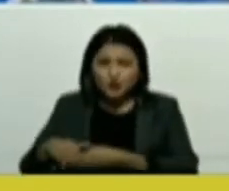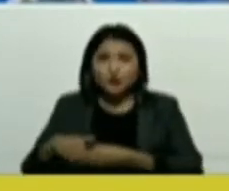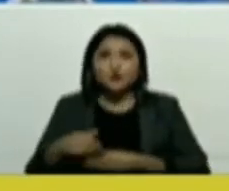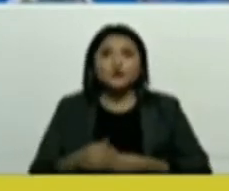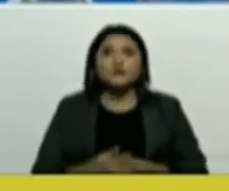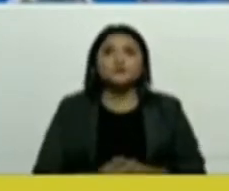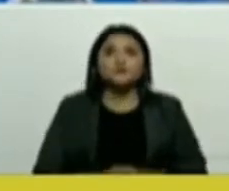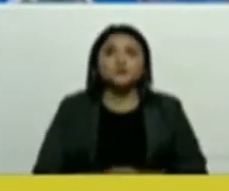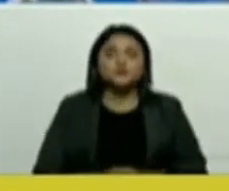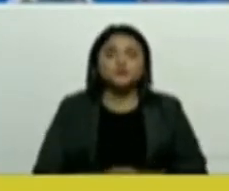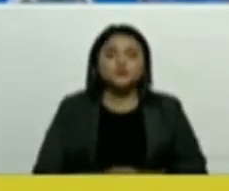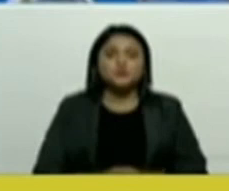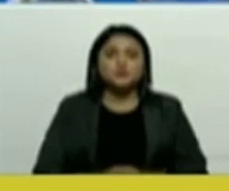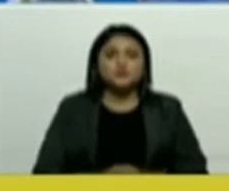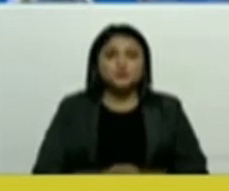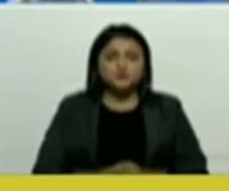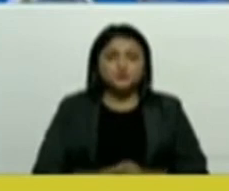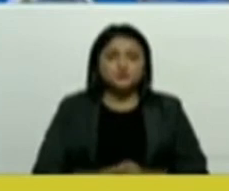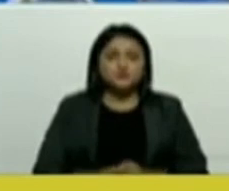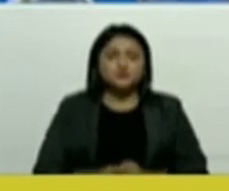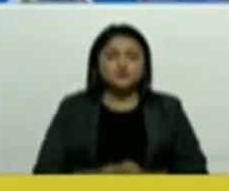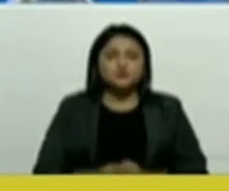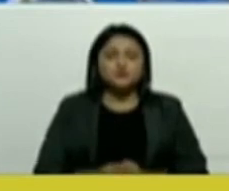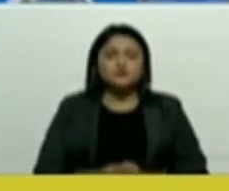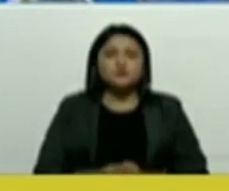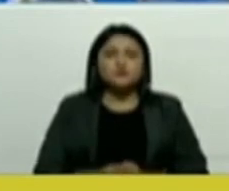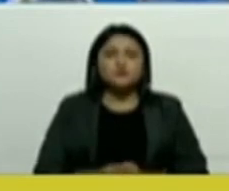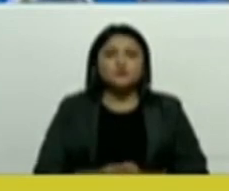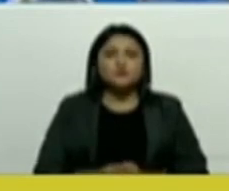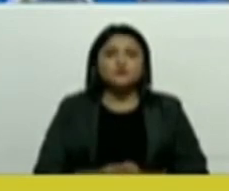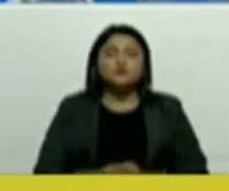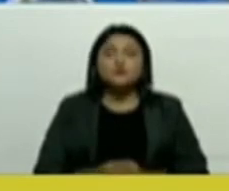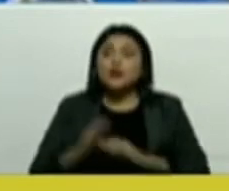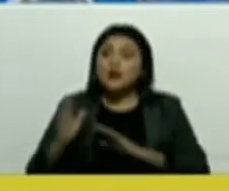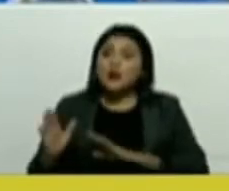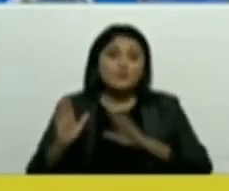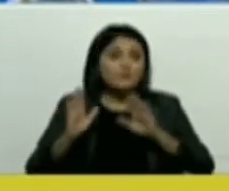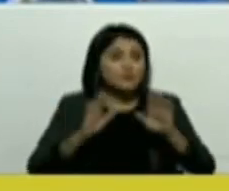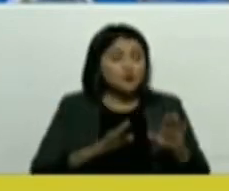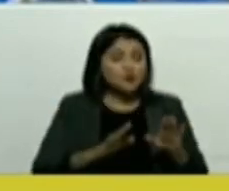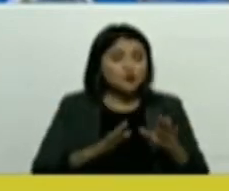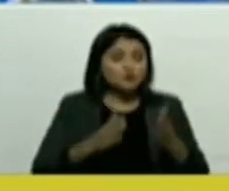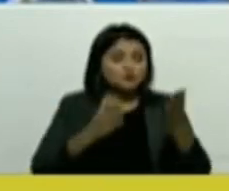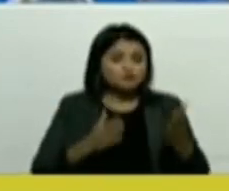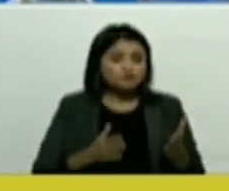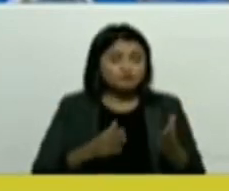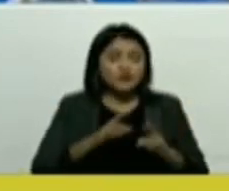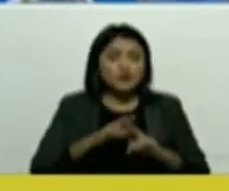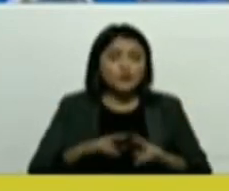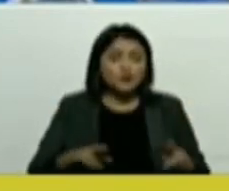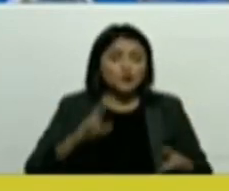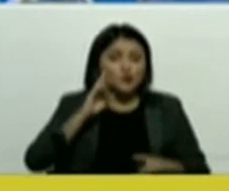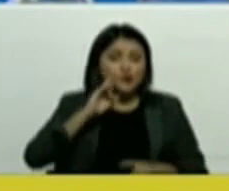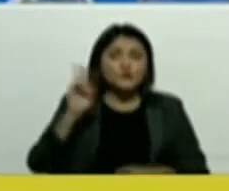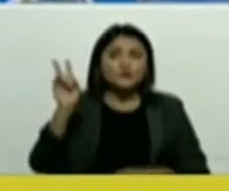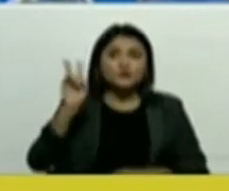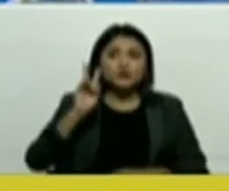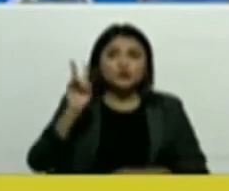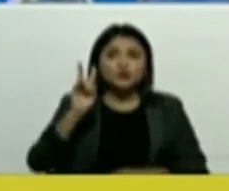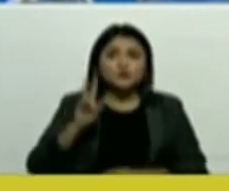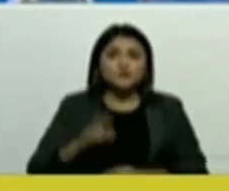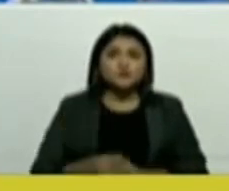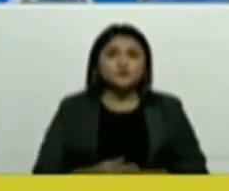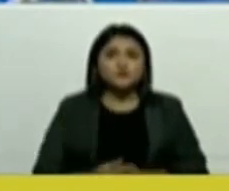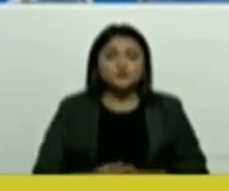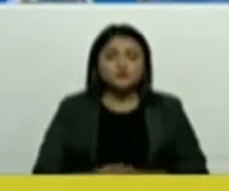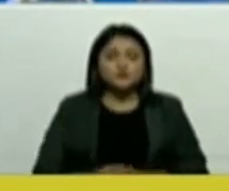The support of the people of the Bolivarian Republic of Venezuela. Con el apoyo del pueblo de la República Bolivariana